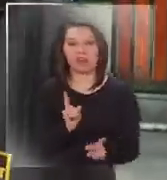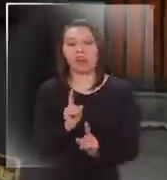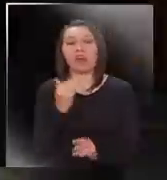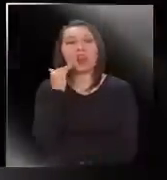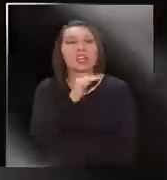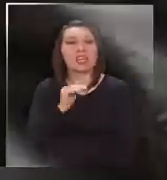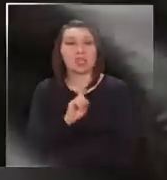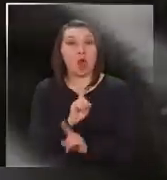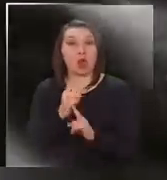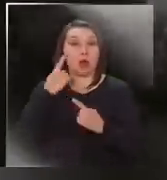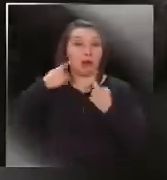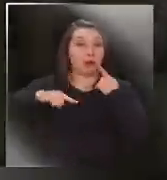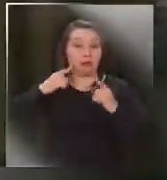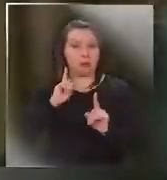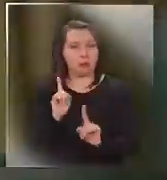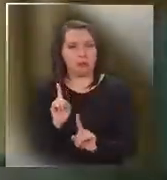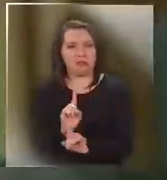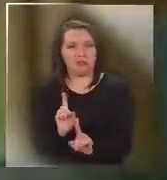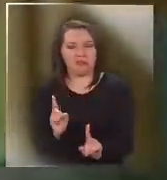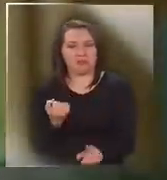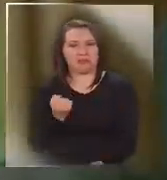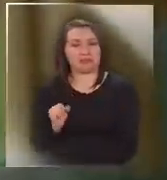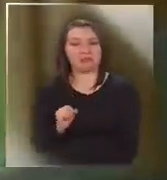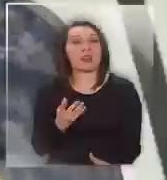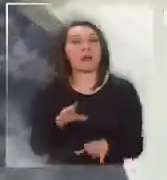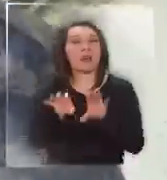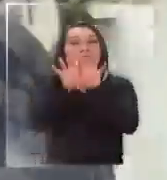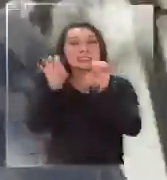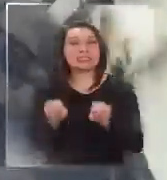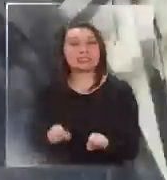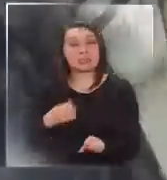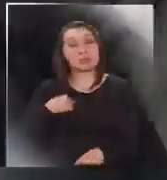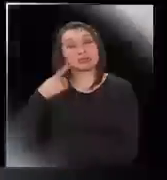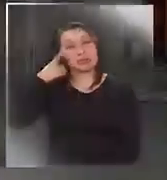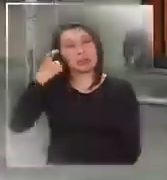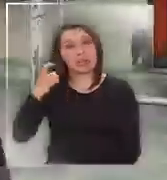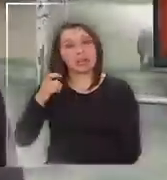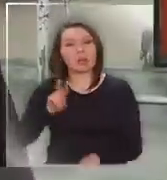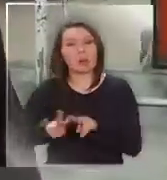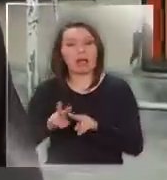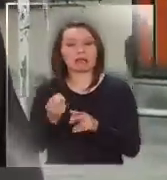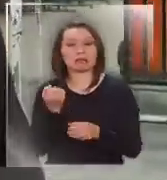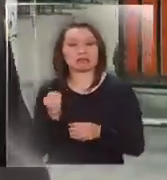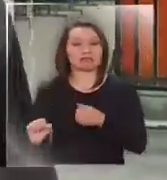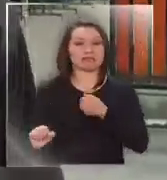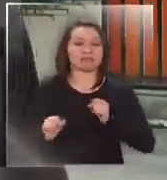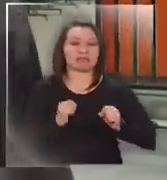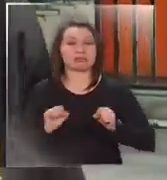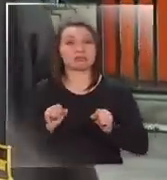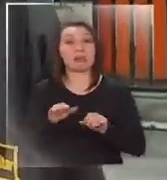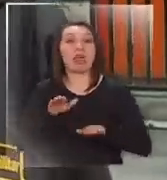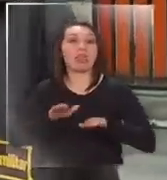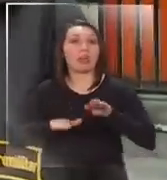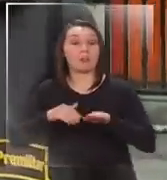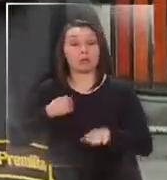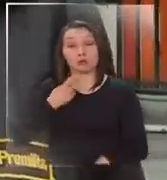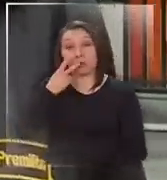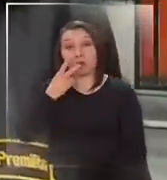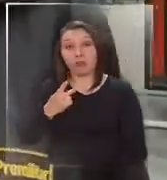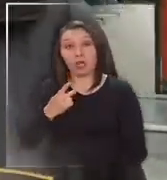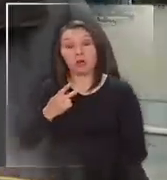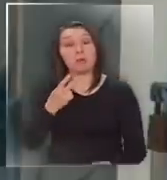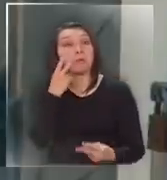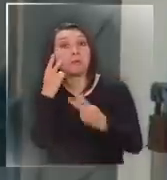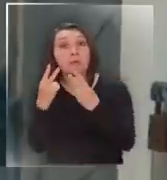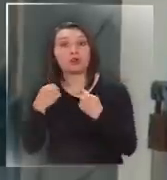que los niños no son rebeldes. Sí, el sistema es el que yo encuentro que los hace rebeldes. Porque depende de lo que yo veo, es lo que yo